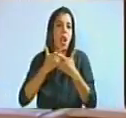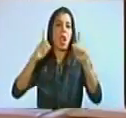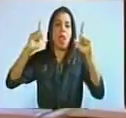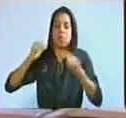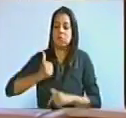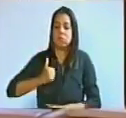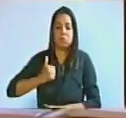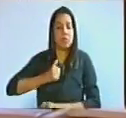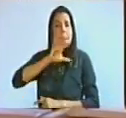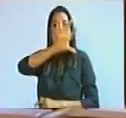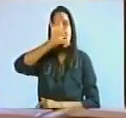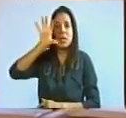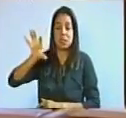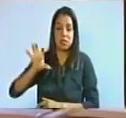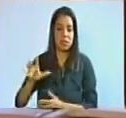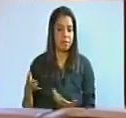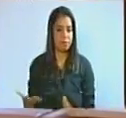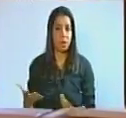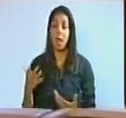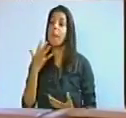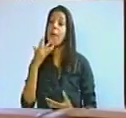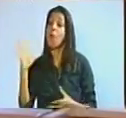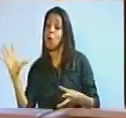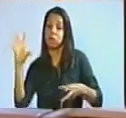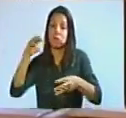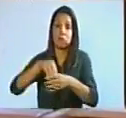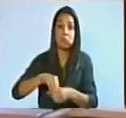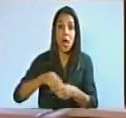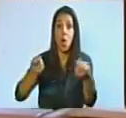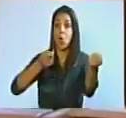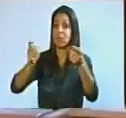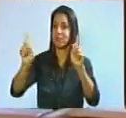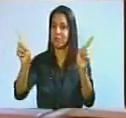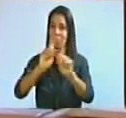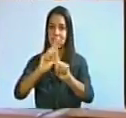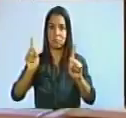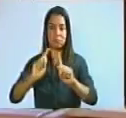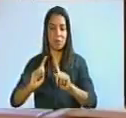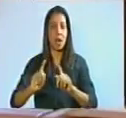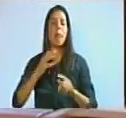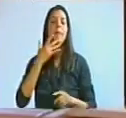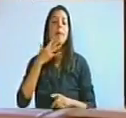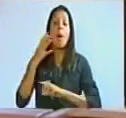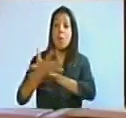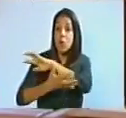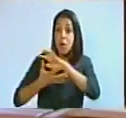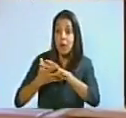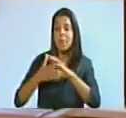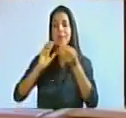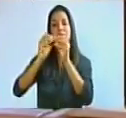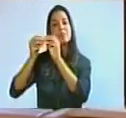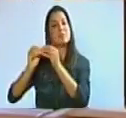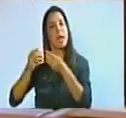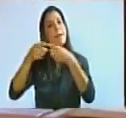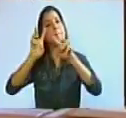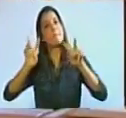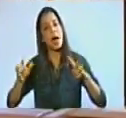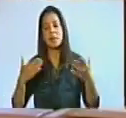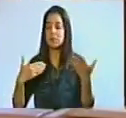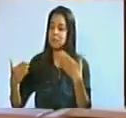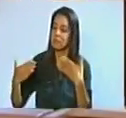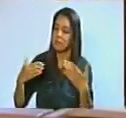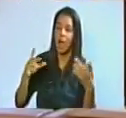no intervención en sus asuntos internos, solución pacífica de los conflictos internacionales,